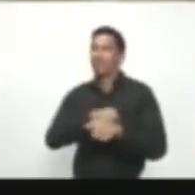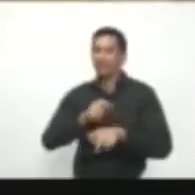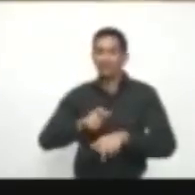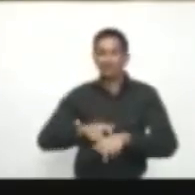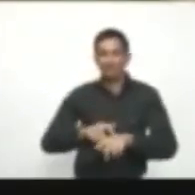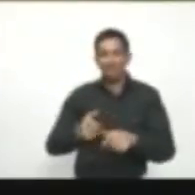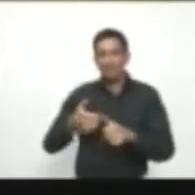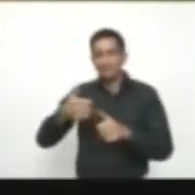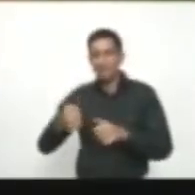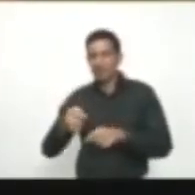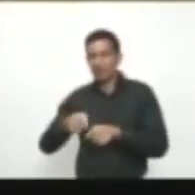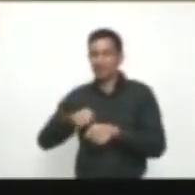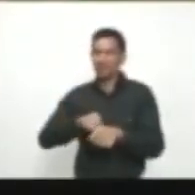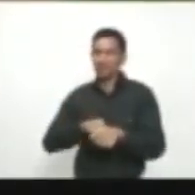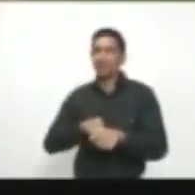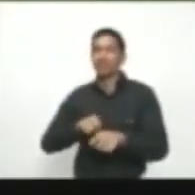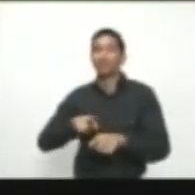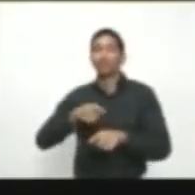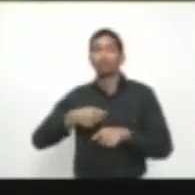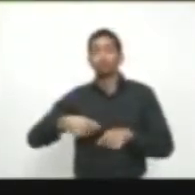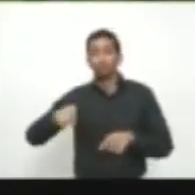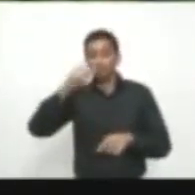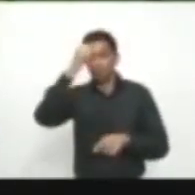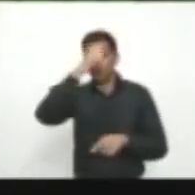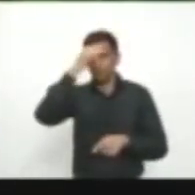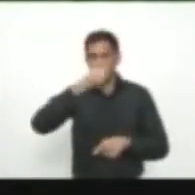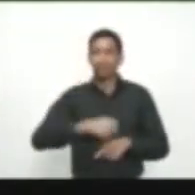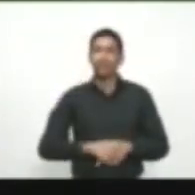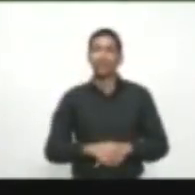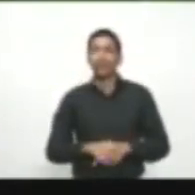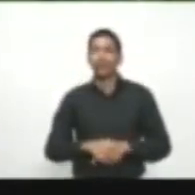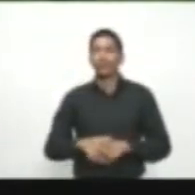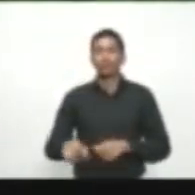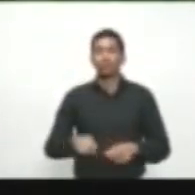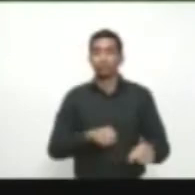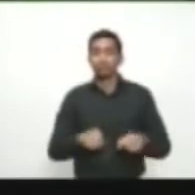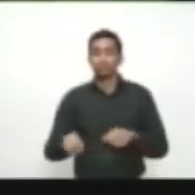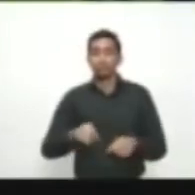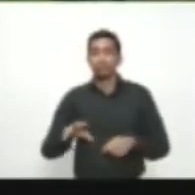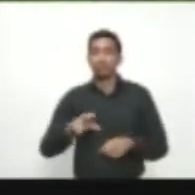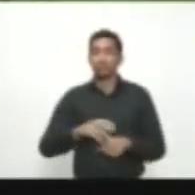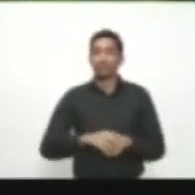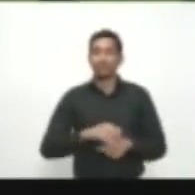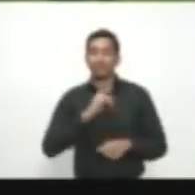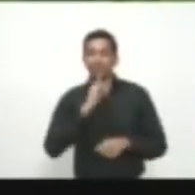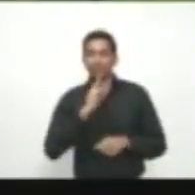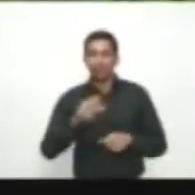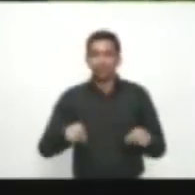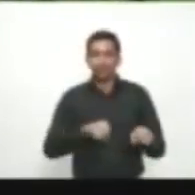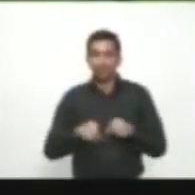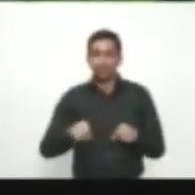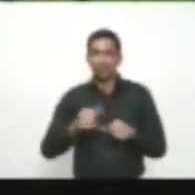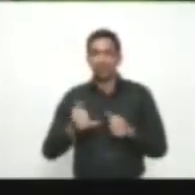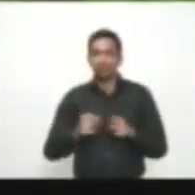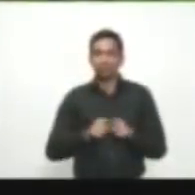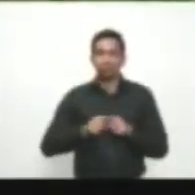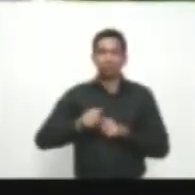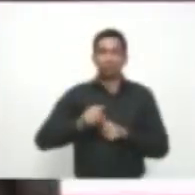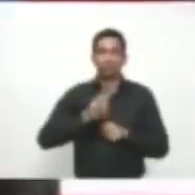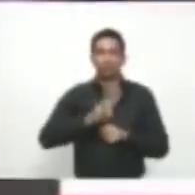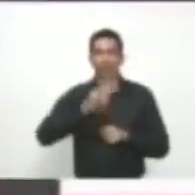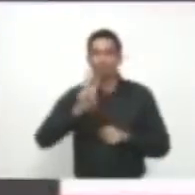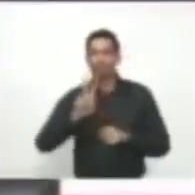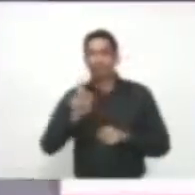en la contrarreloj final del próximo domingo. El ciclista del Sunweb mantiene la ventaja de 31 segundos sobre el colombiano del